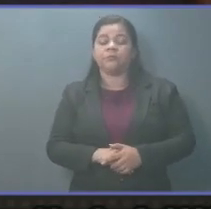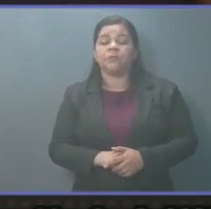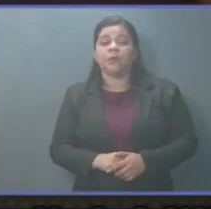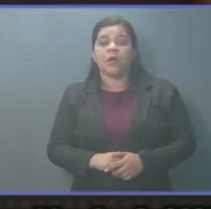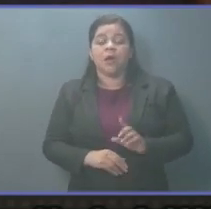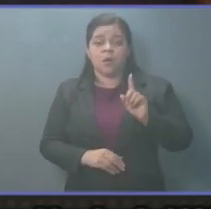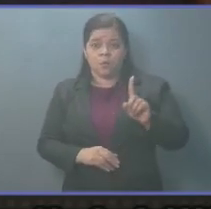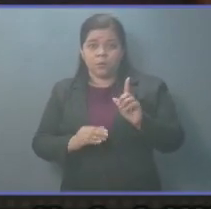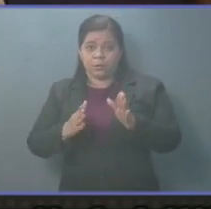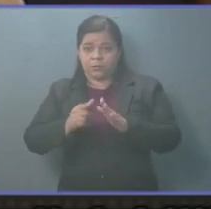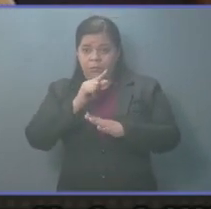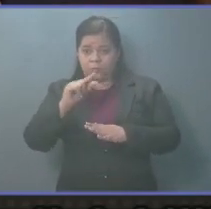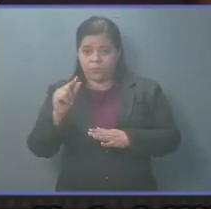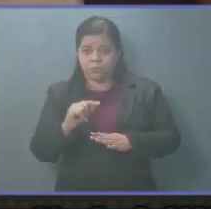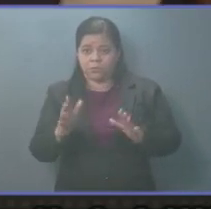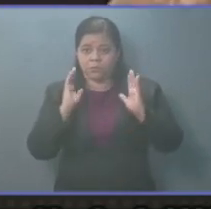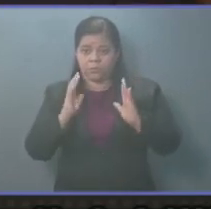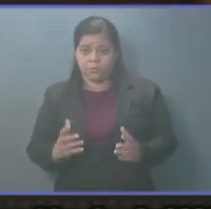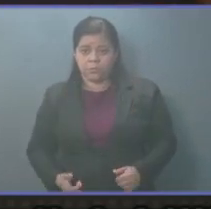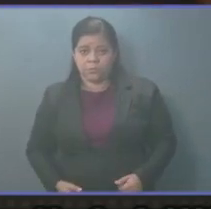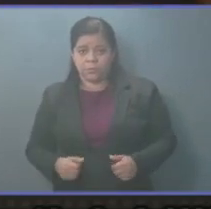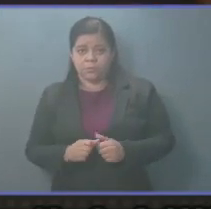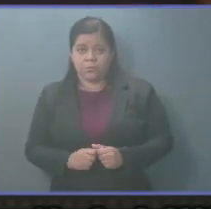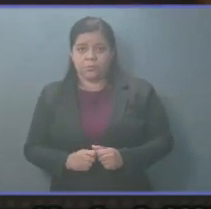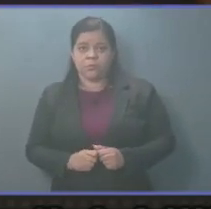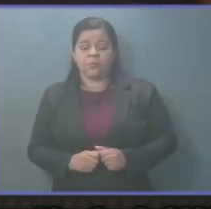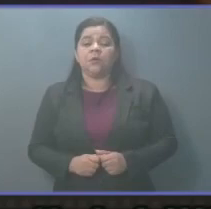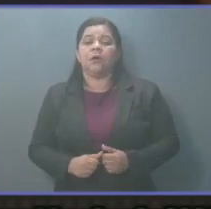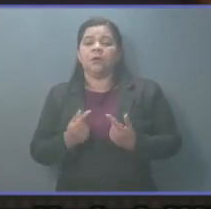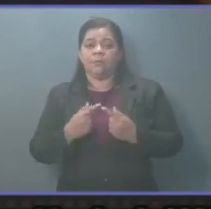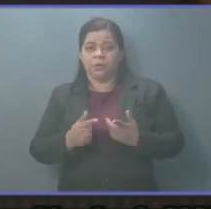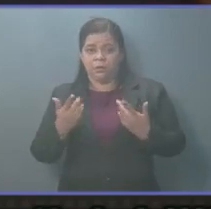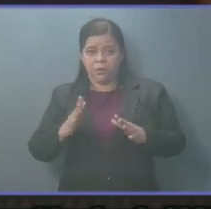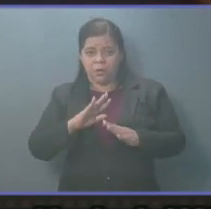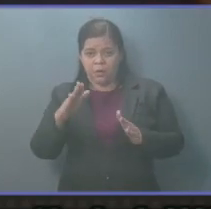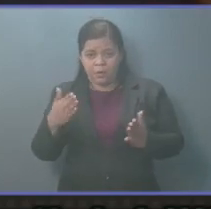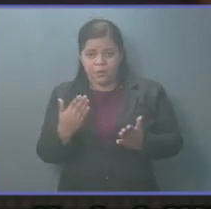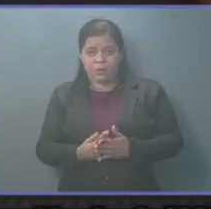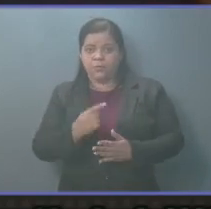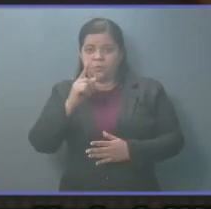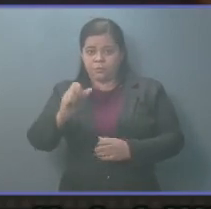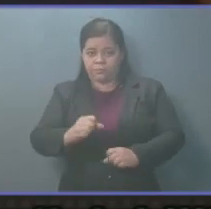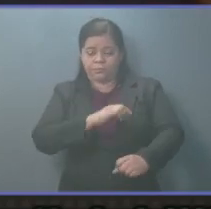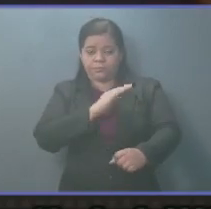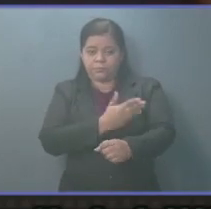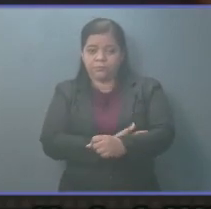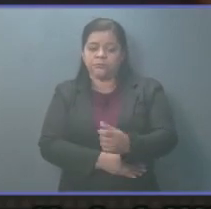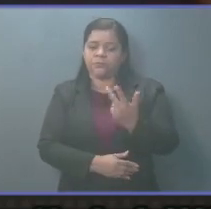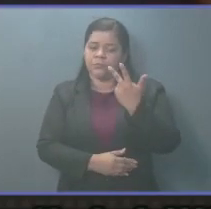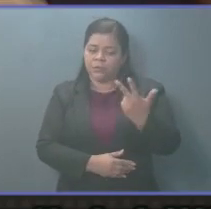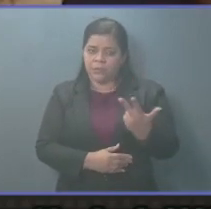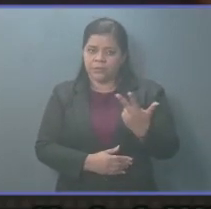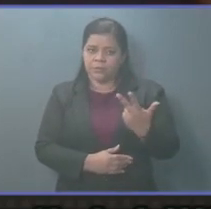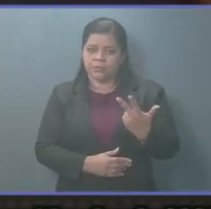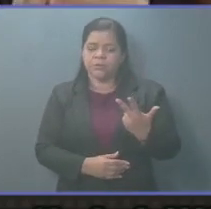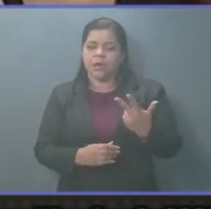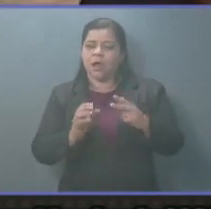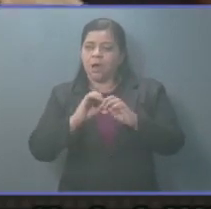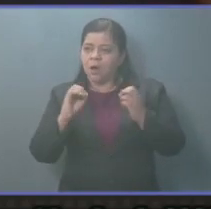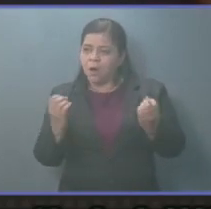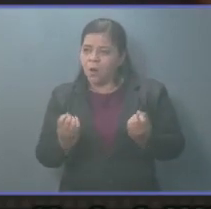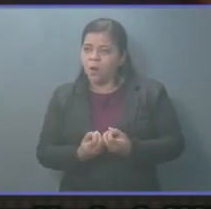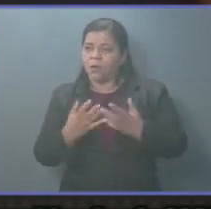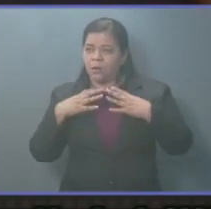poderes del Estado, porque El Salvador no tiene solo un poder, son 3 poderes, 3 órganos